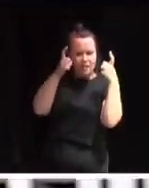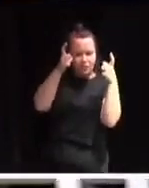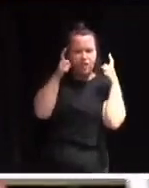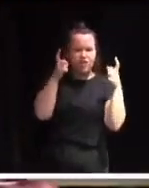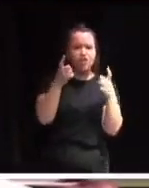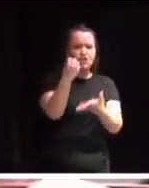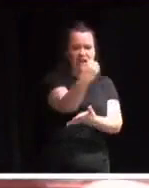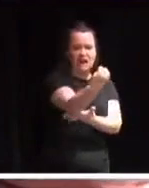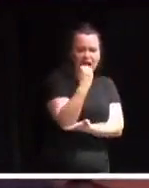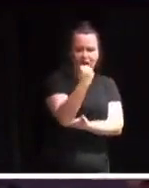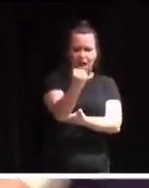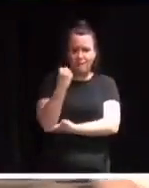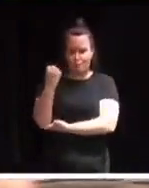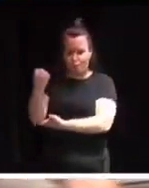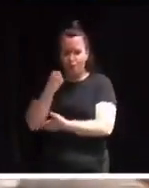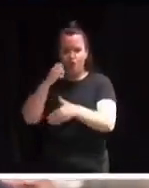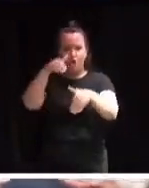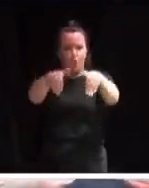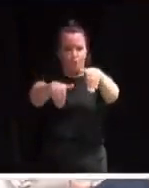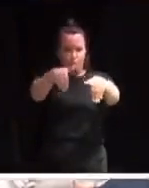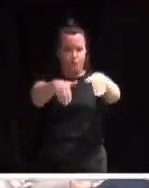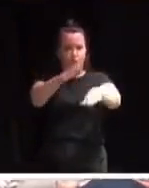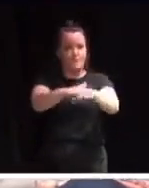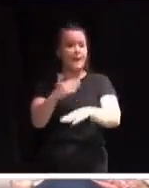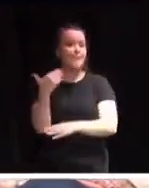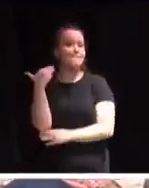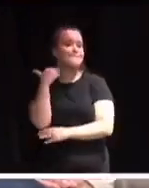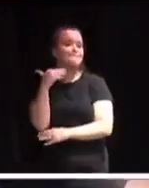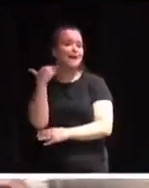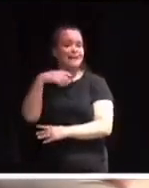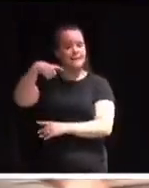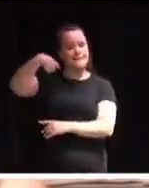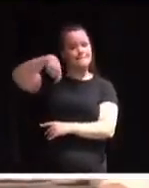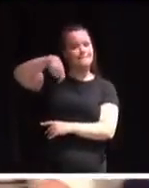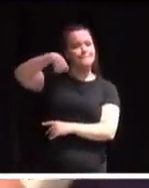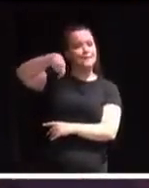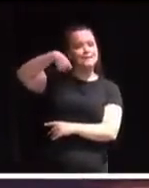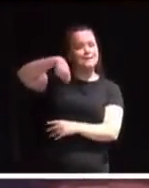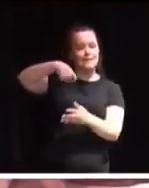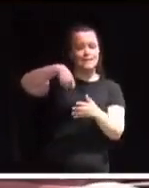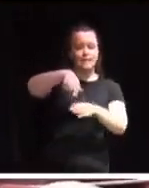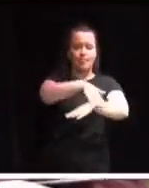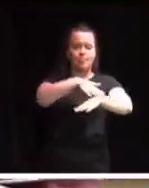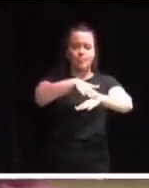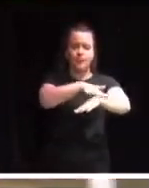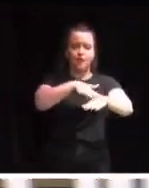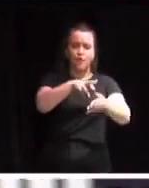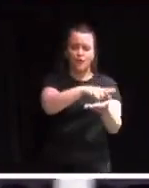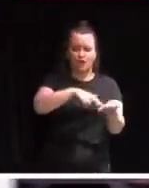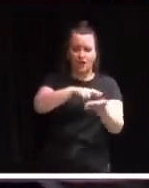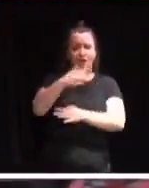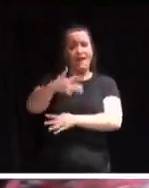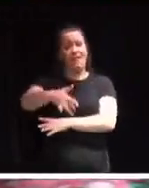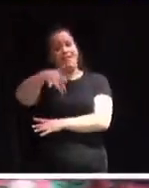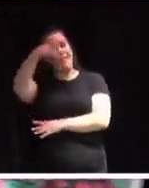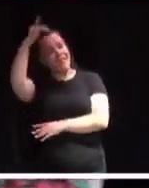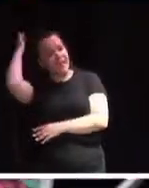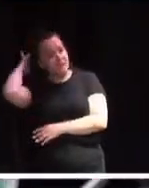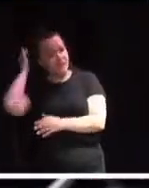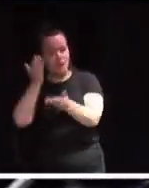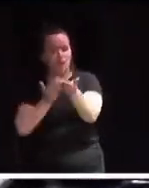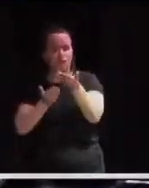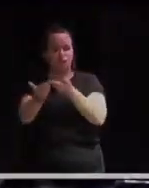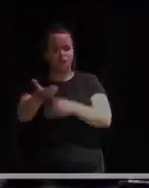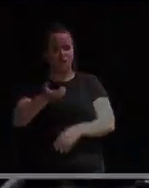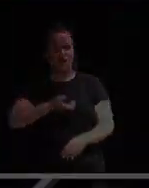muchos más votos para hacer que María sea la presidenta del gobierno regional y que Elvira sea la